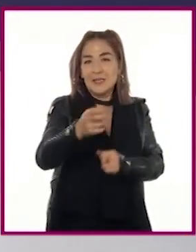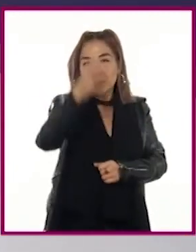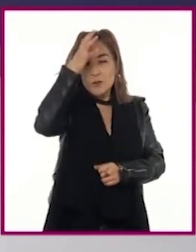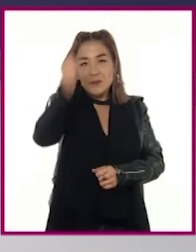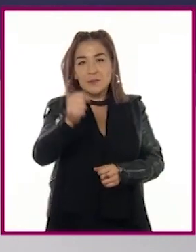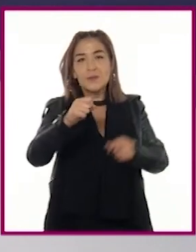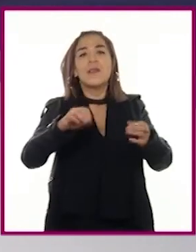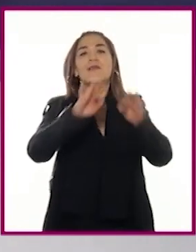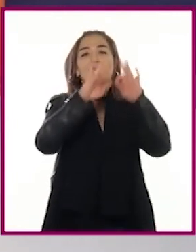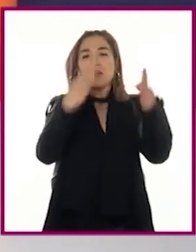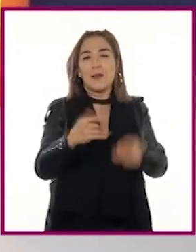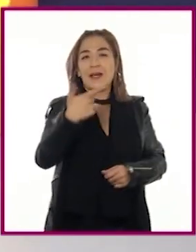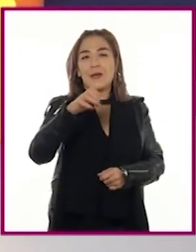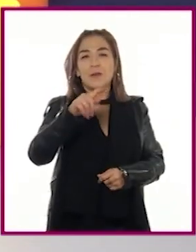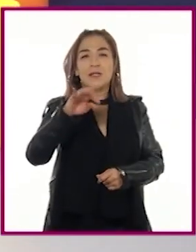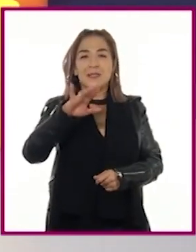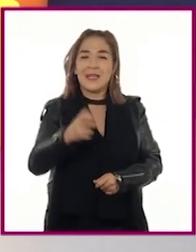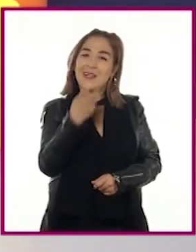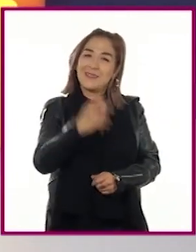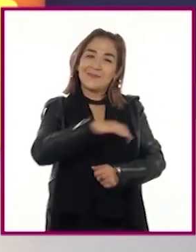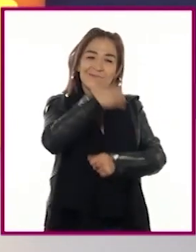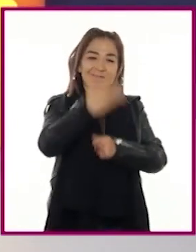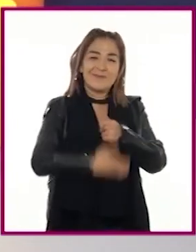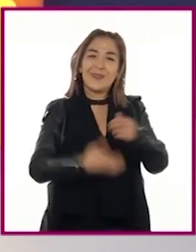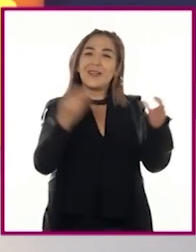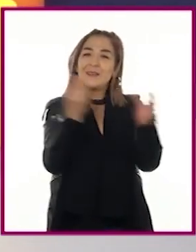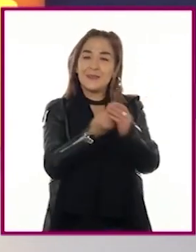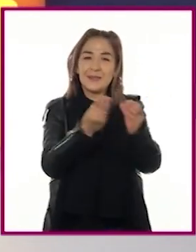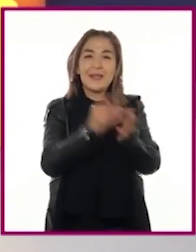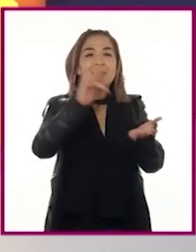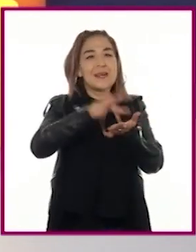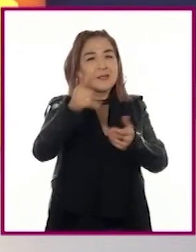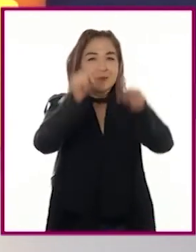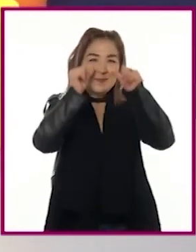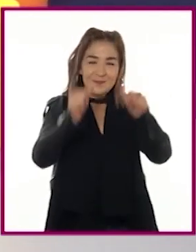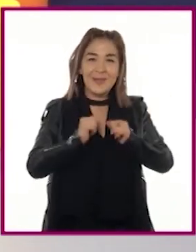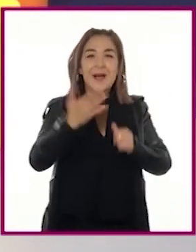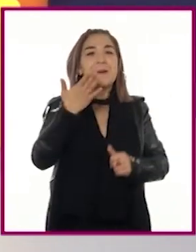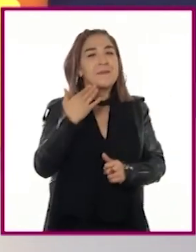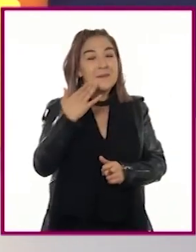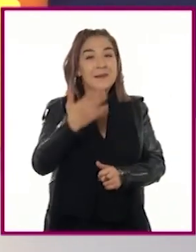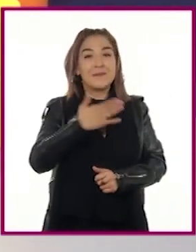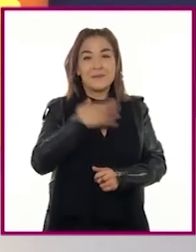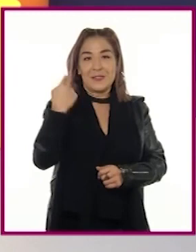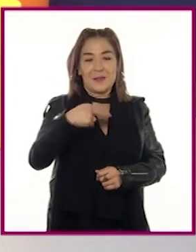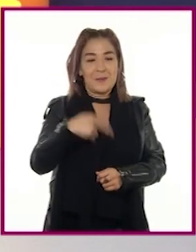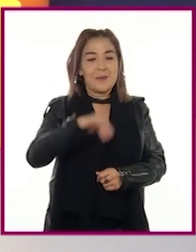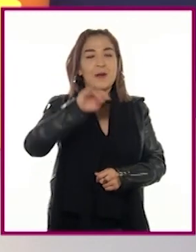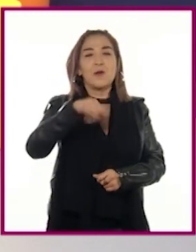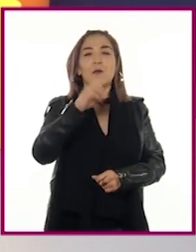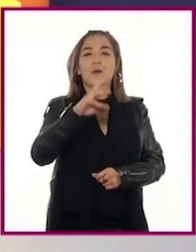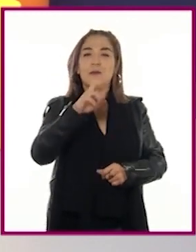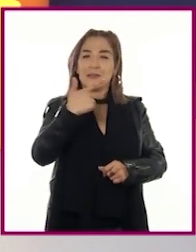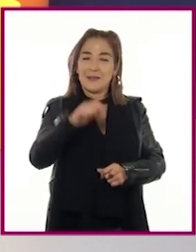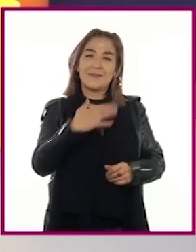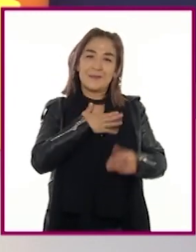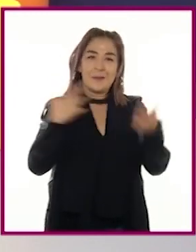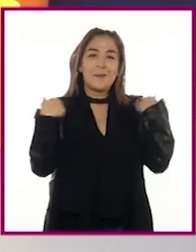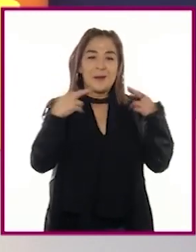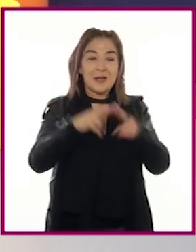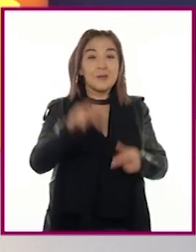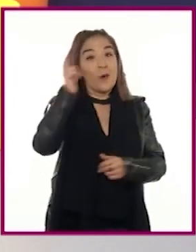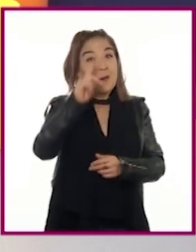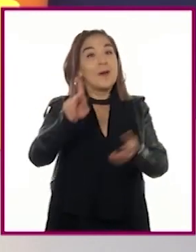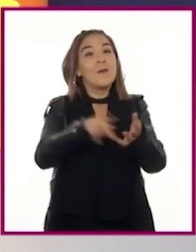geometría. Con esto se ha llegado al final de la sesión. Gracias por su amable atención. Soy el maestro Jorge Serrano y más pronto de lo que parece